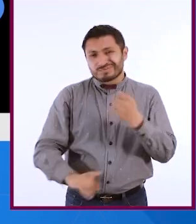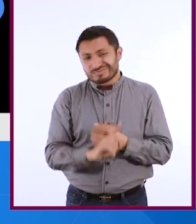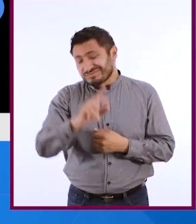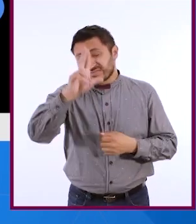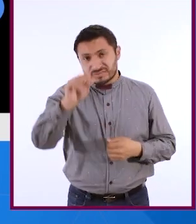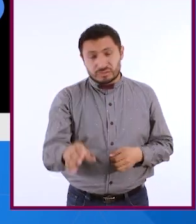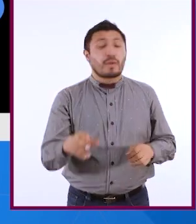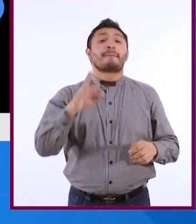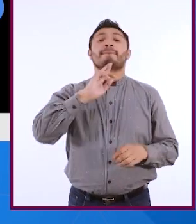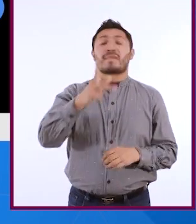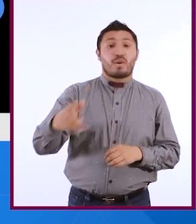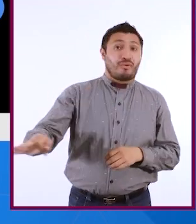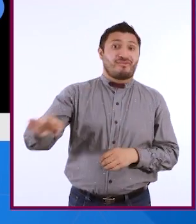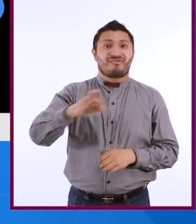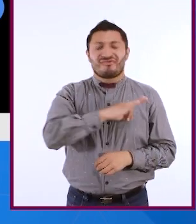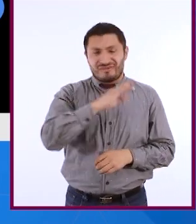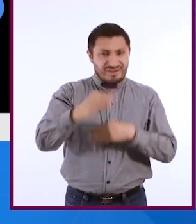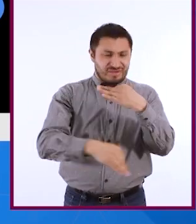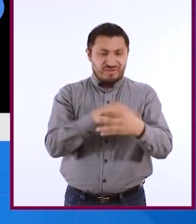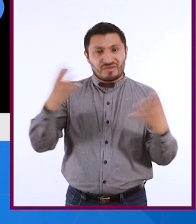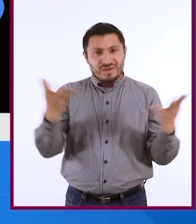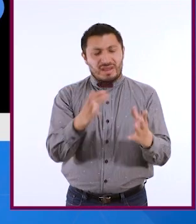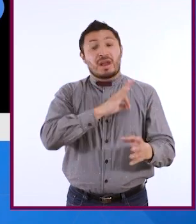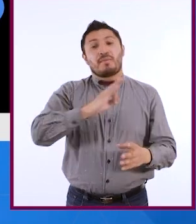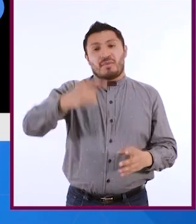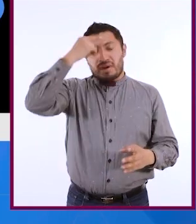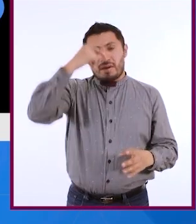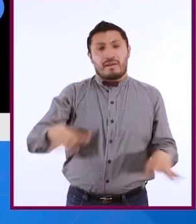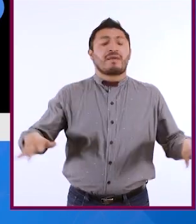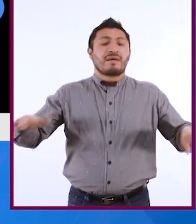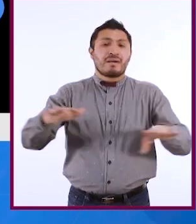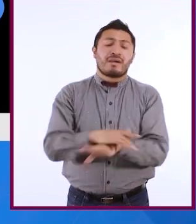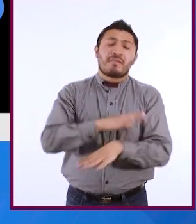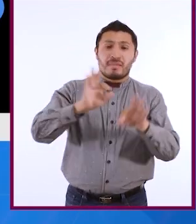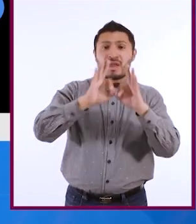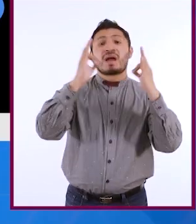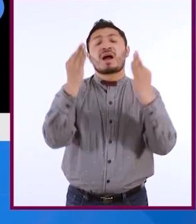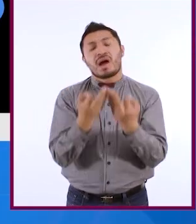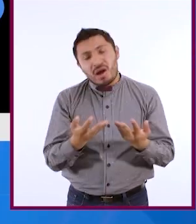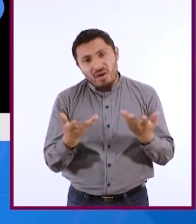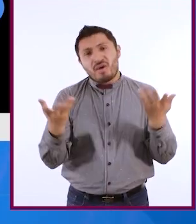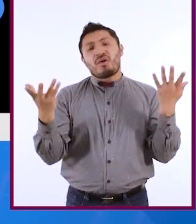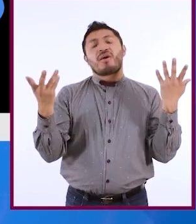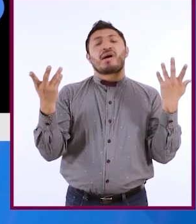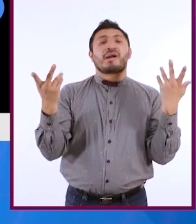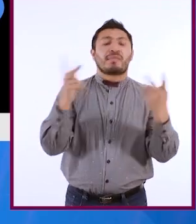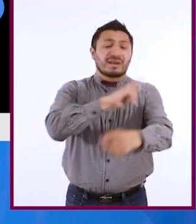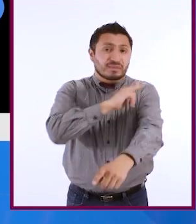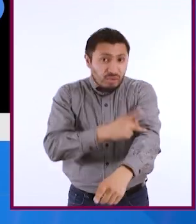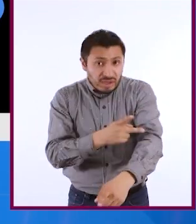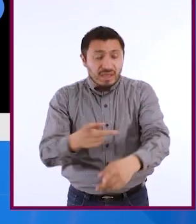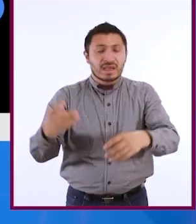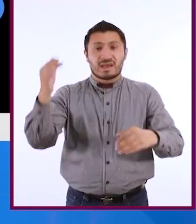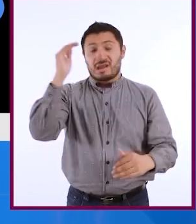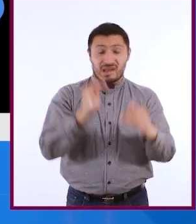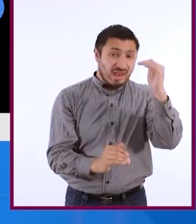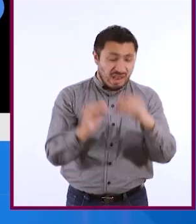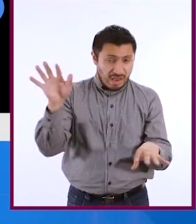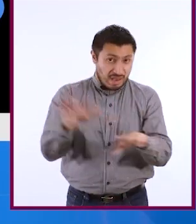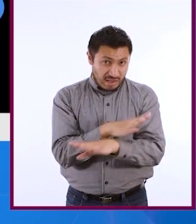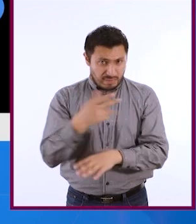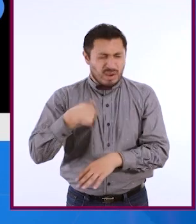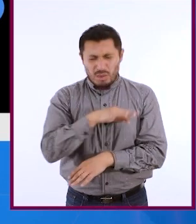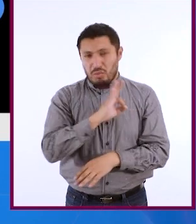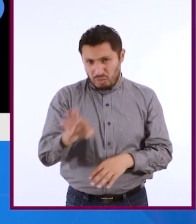más bien esperanzadas de todo aquello que podemos hacer por cambiar las dinámicas de poder, las dinámicas de desigualdad. Y